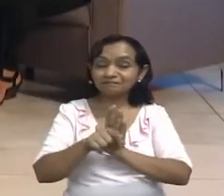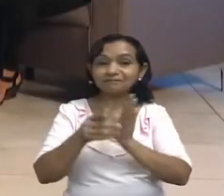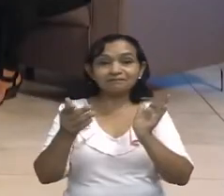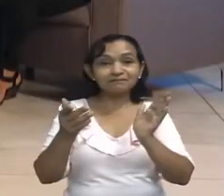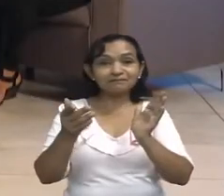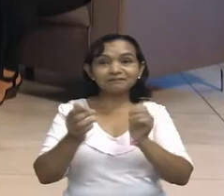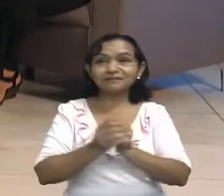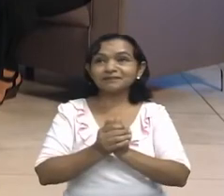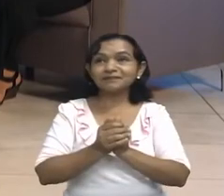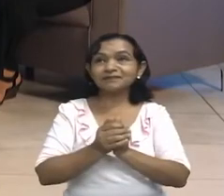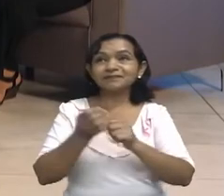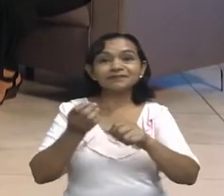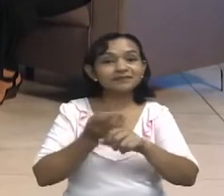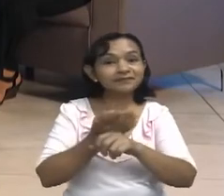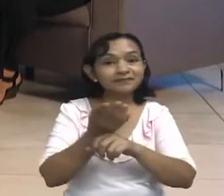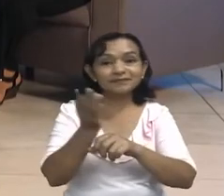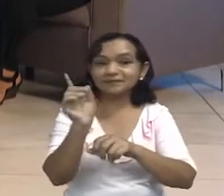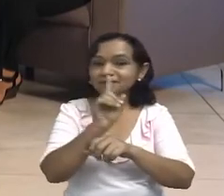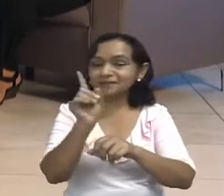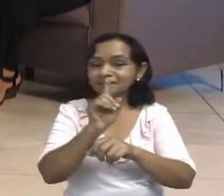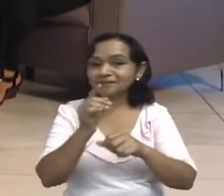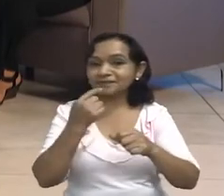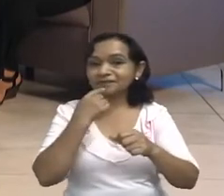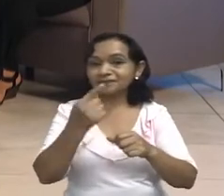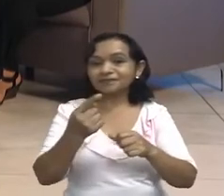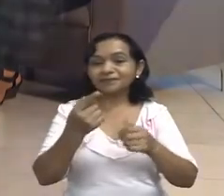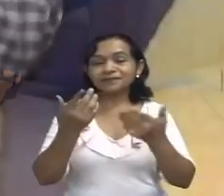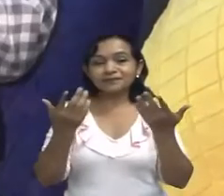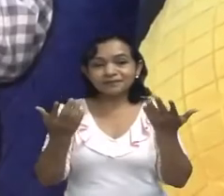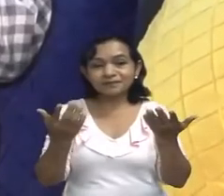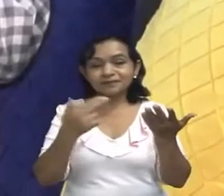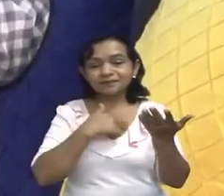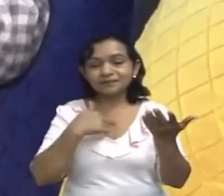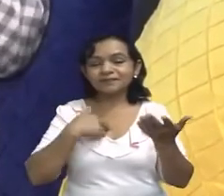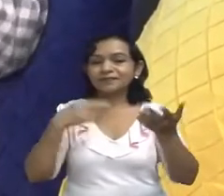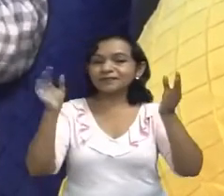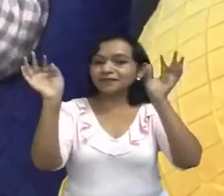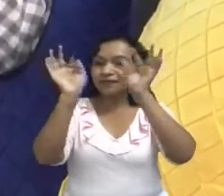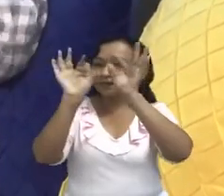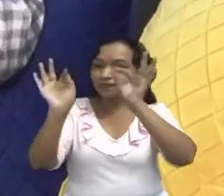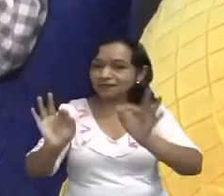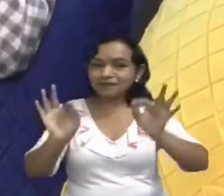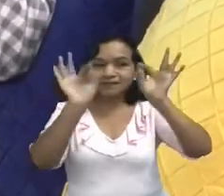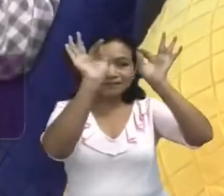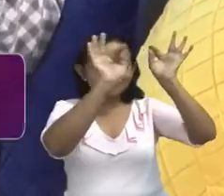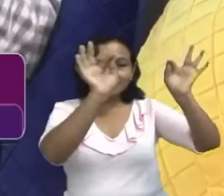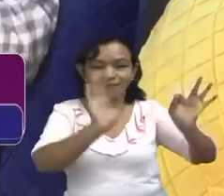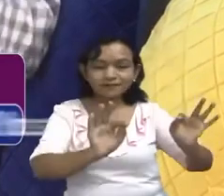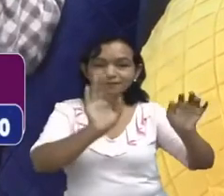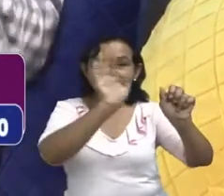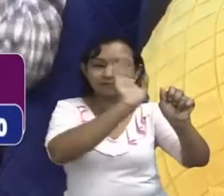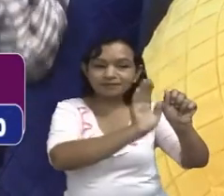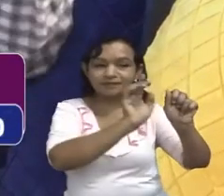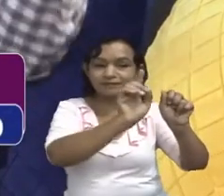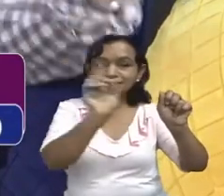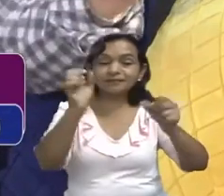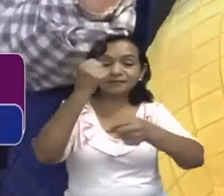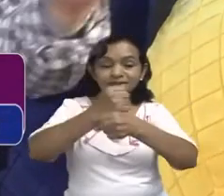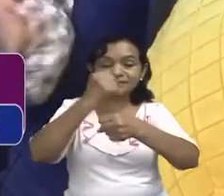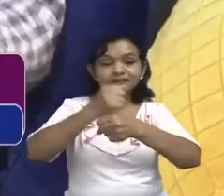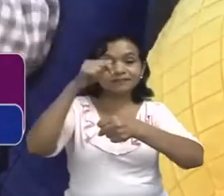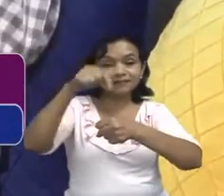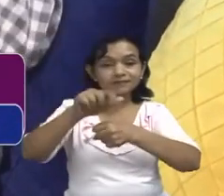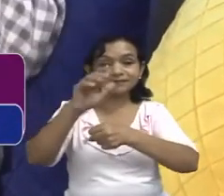yo no voy a dar consejos, como te dije. Yo reitero mis felicitaciones a todos y cada uno de los que trabajan en este